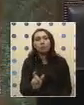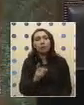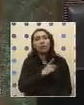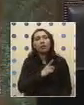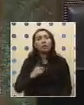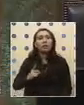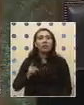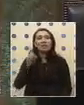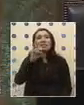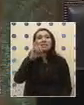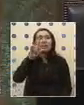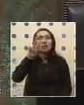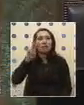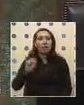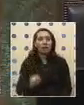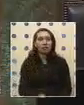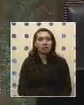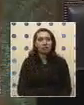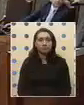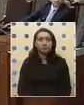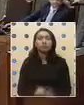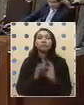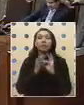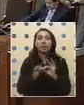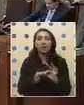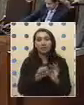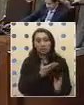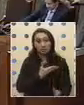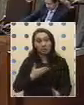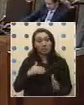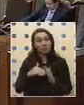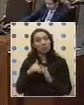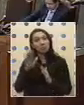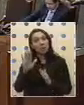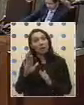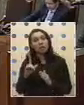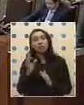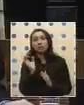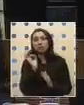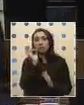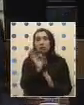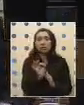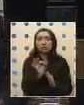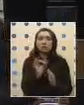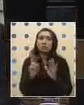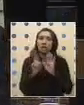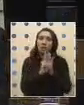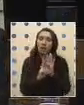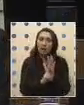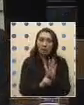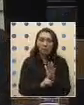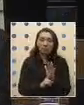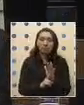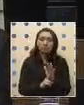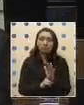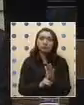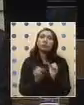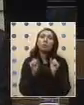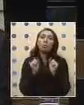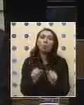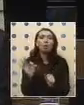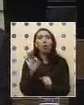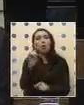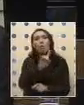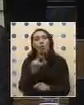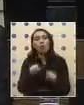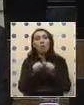Diputado Ernesto Silva. Gracias, Presidente. Más allá de las constancias reglamentarias de que pueda o